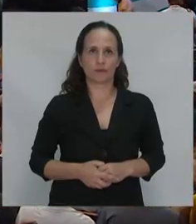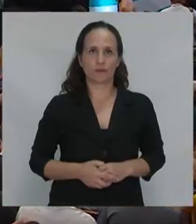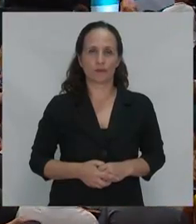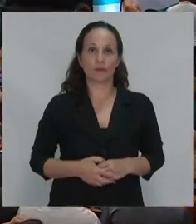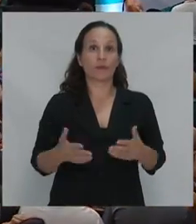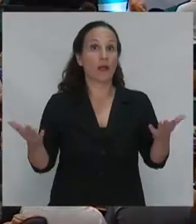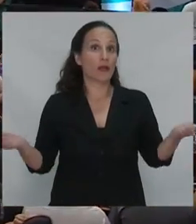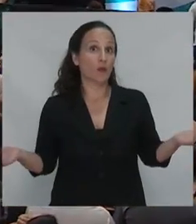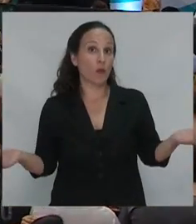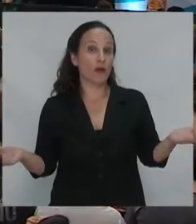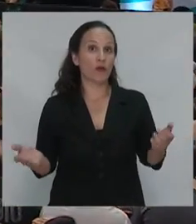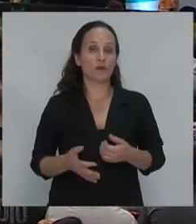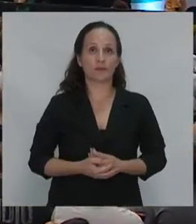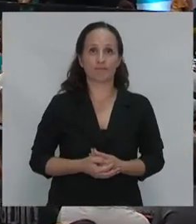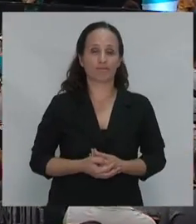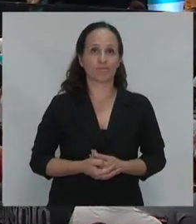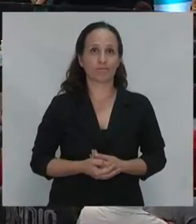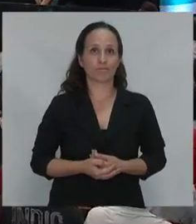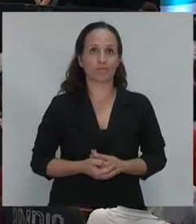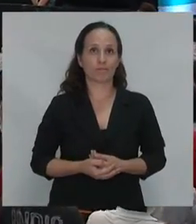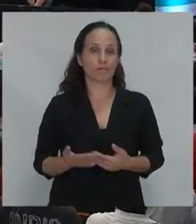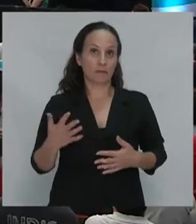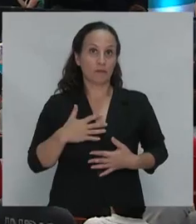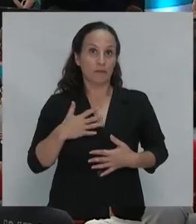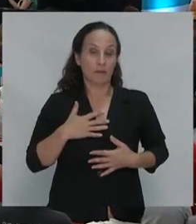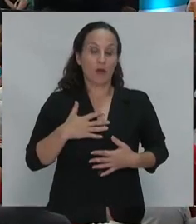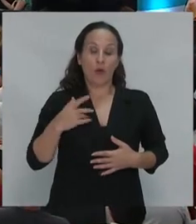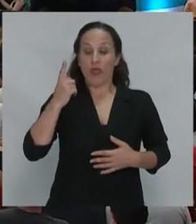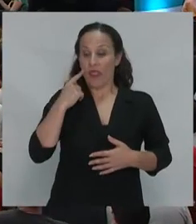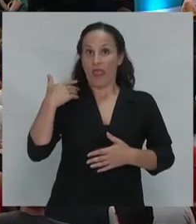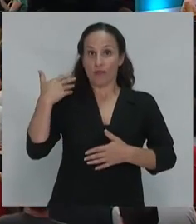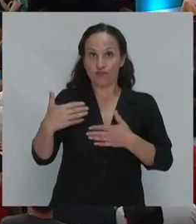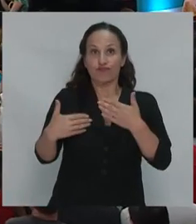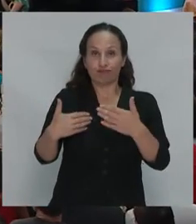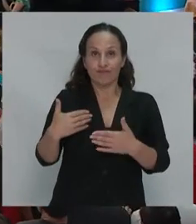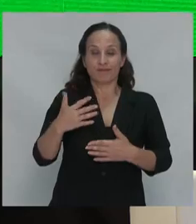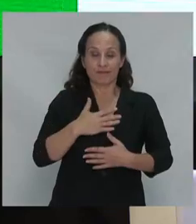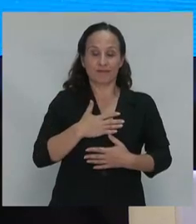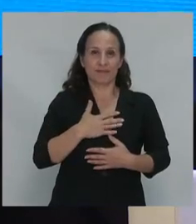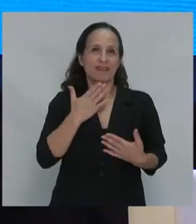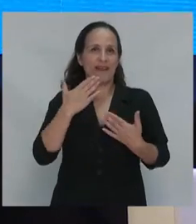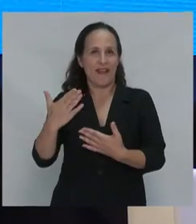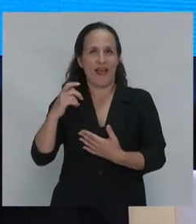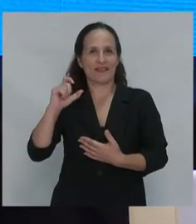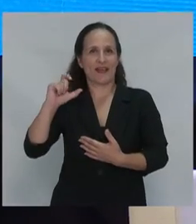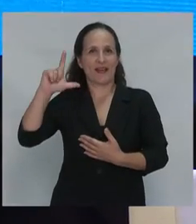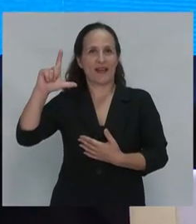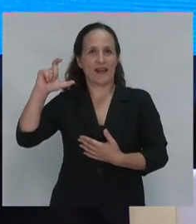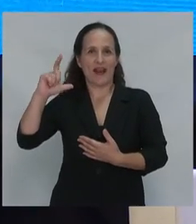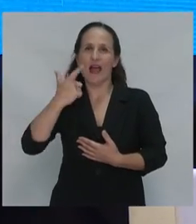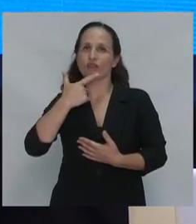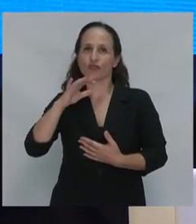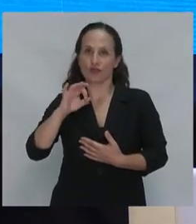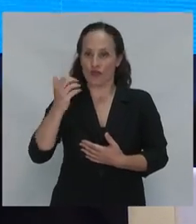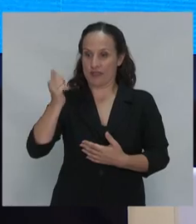y bueno me ha tocado durante todos estos días y gracias a clase durante los